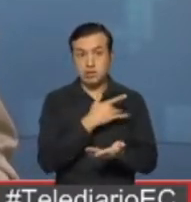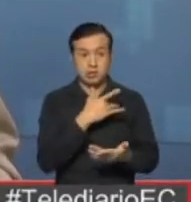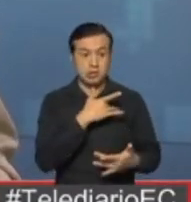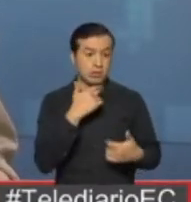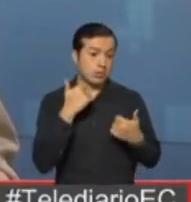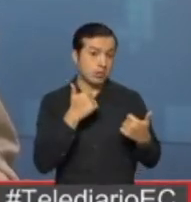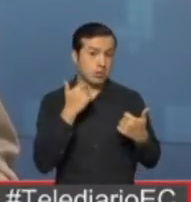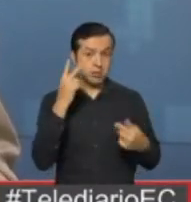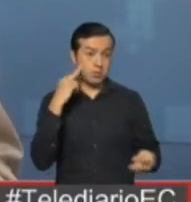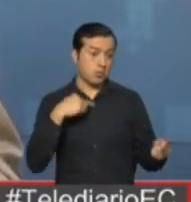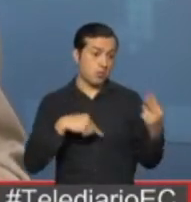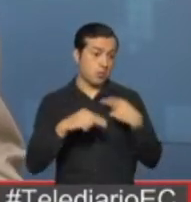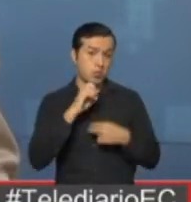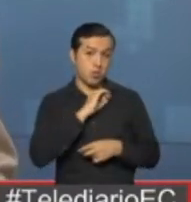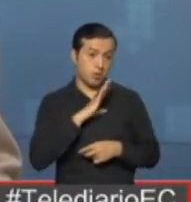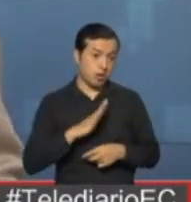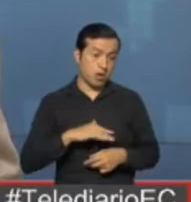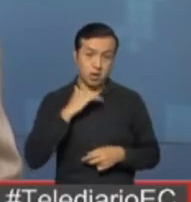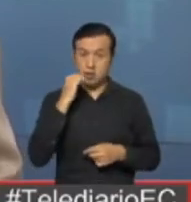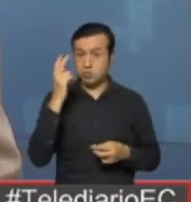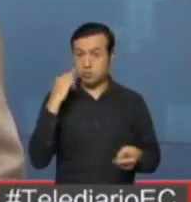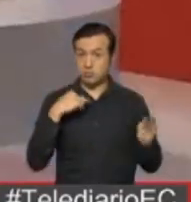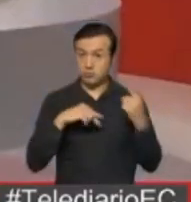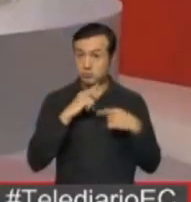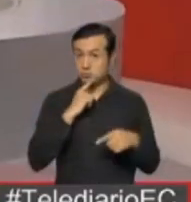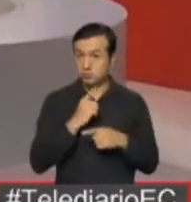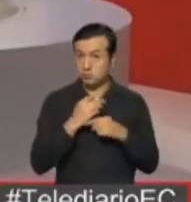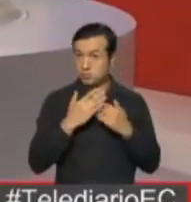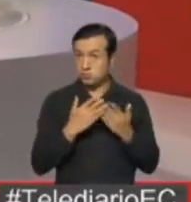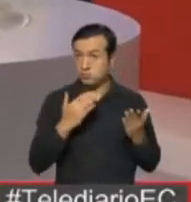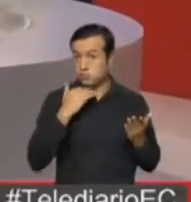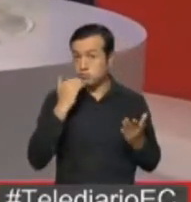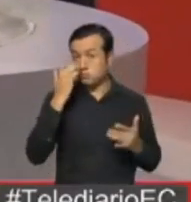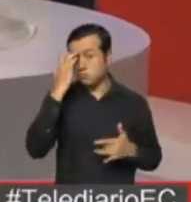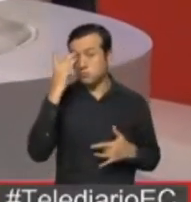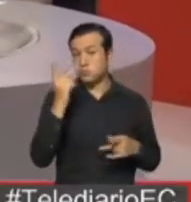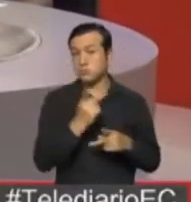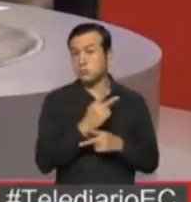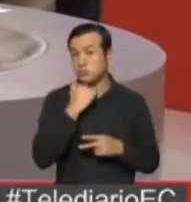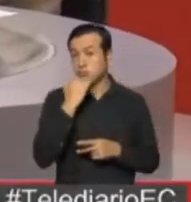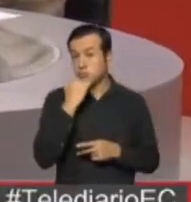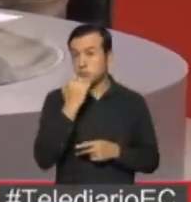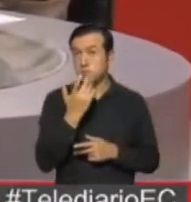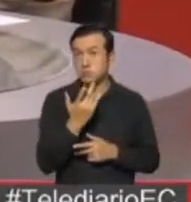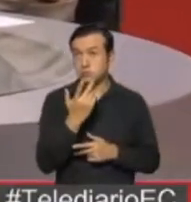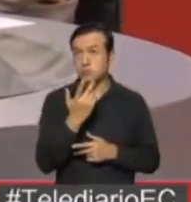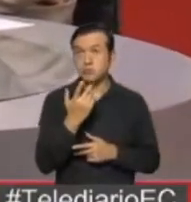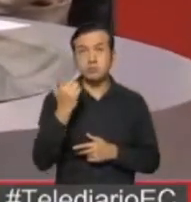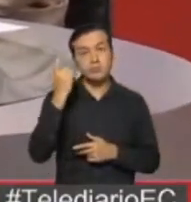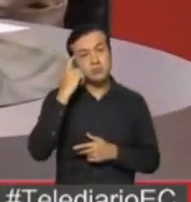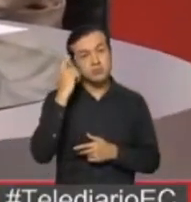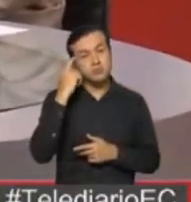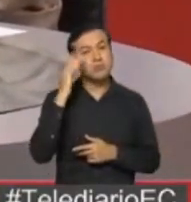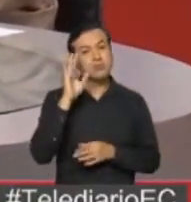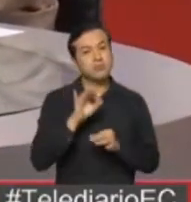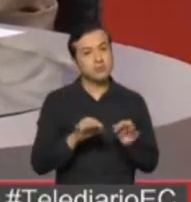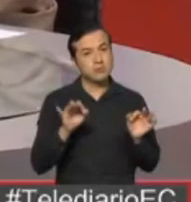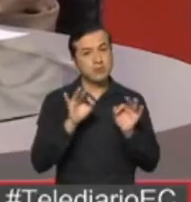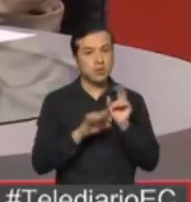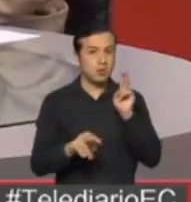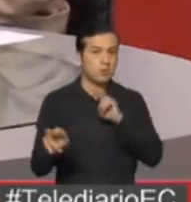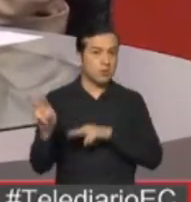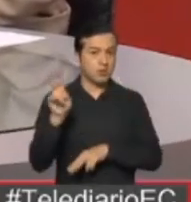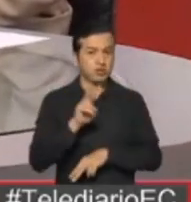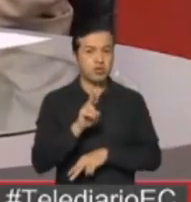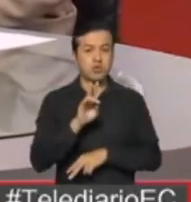digamos como basta para prevenir cualquier eventualidad en nuestro cuerpo que esté posiblemente desarrollando de forma silenciosa bueno yo creo que debemos identificar factores de